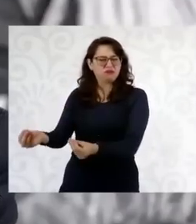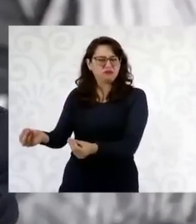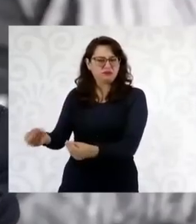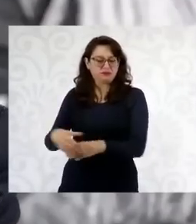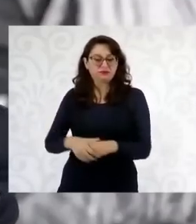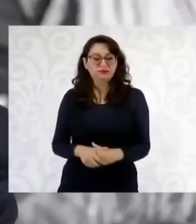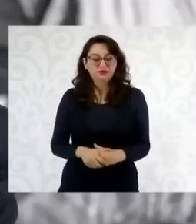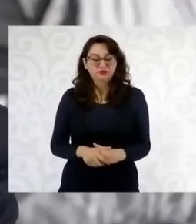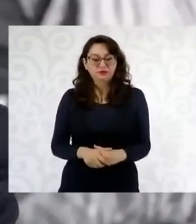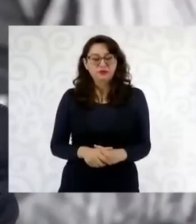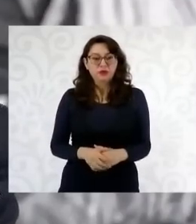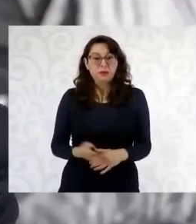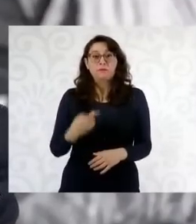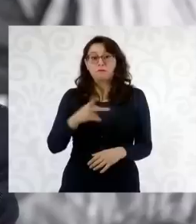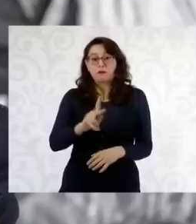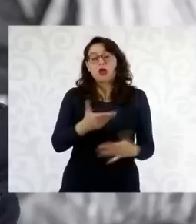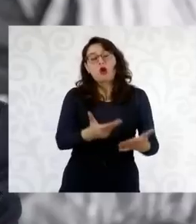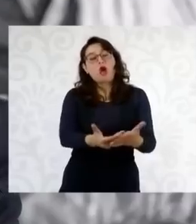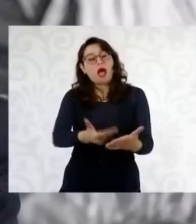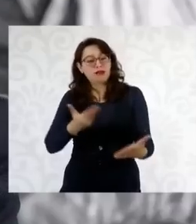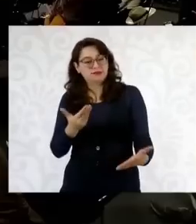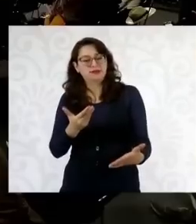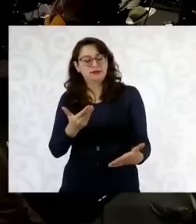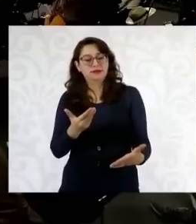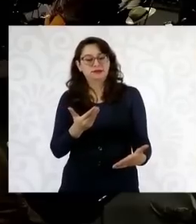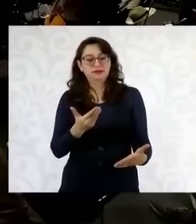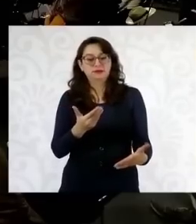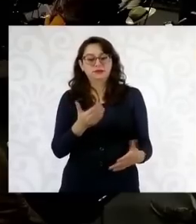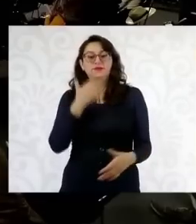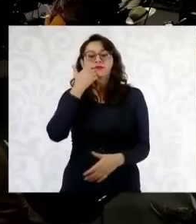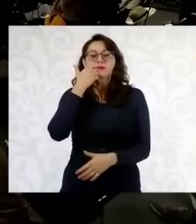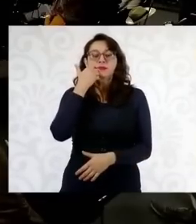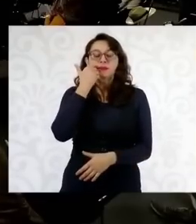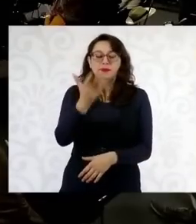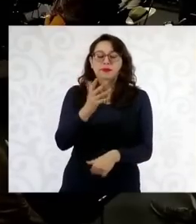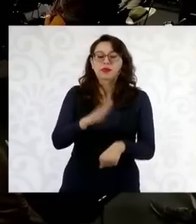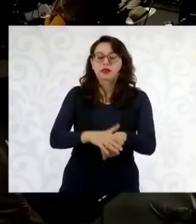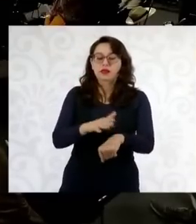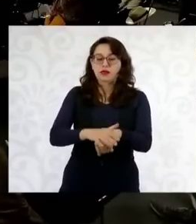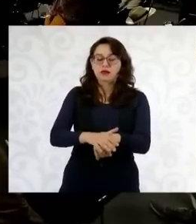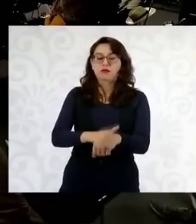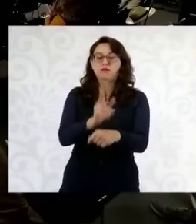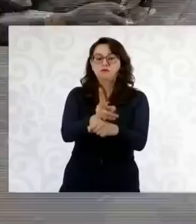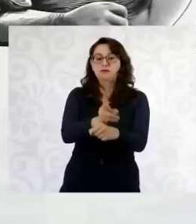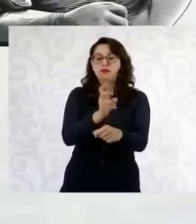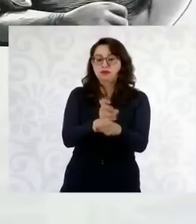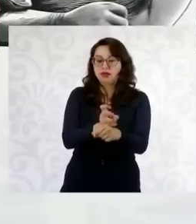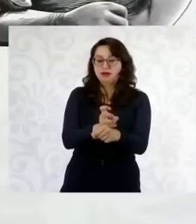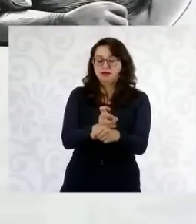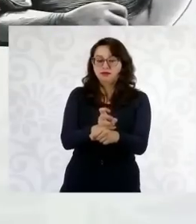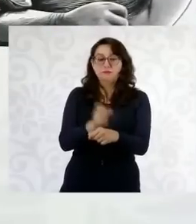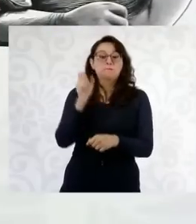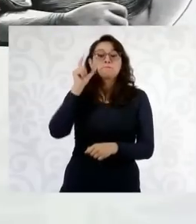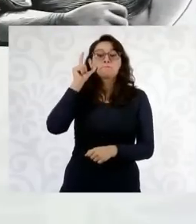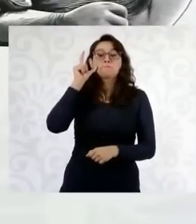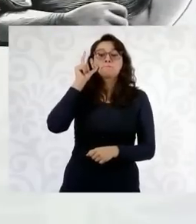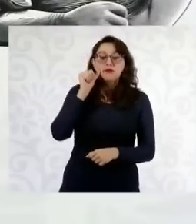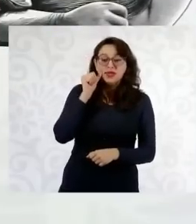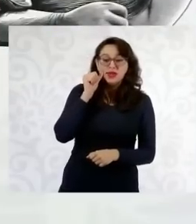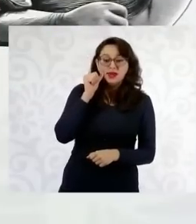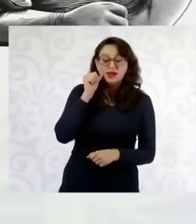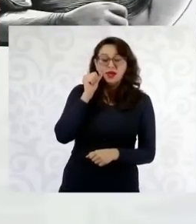fábrica. Antes de ello, invitarles, lo ha planteado la presidenta, a que a partir de mañana todas y todos